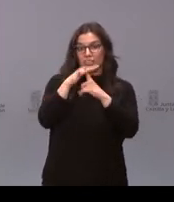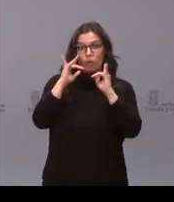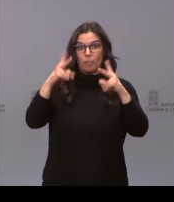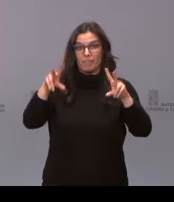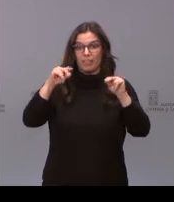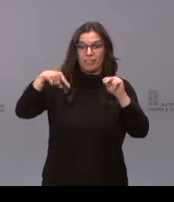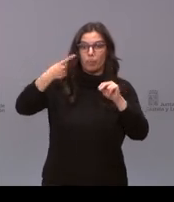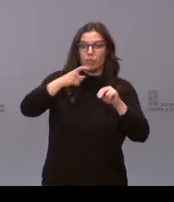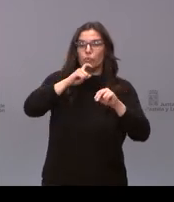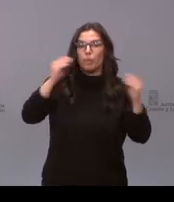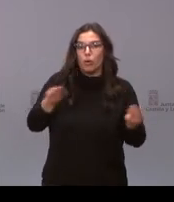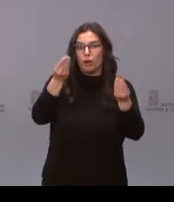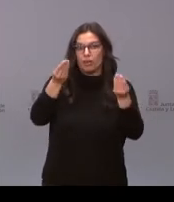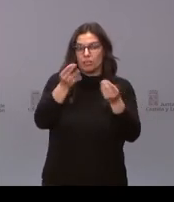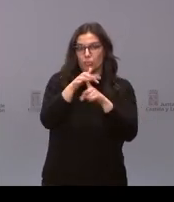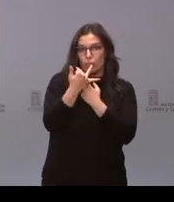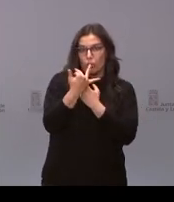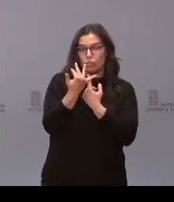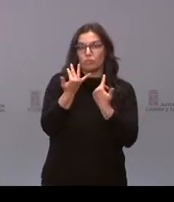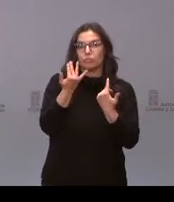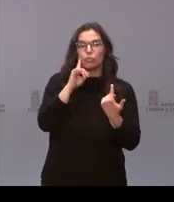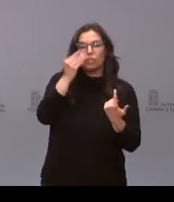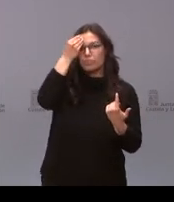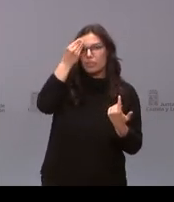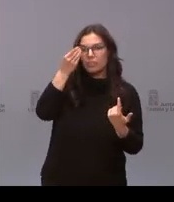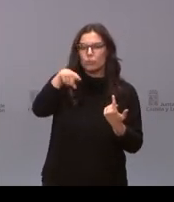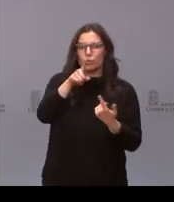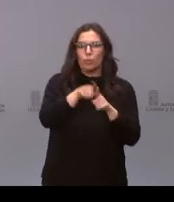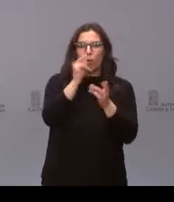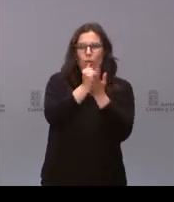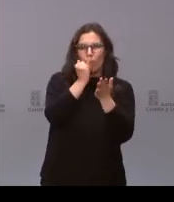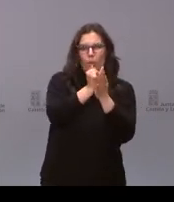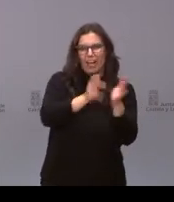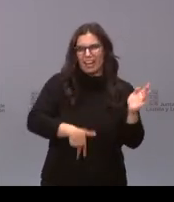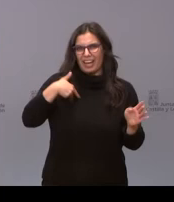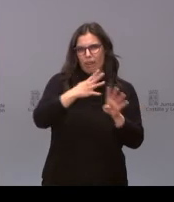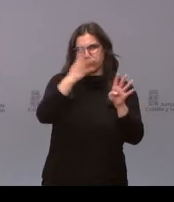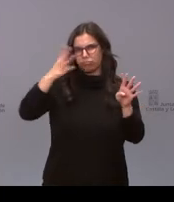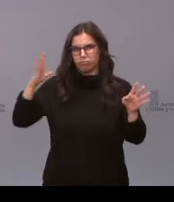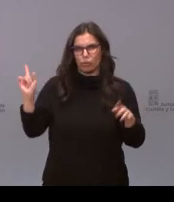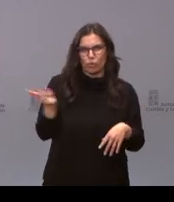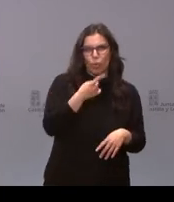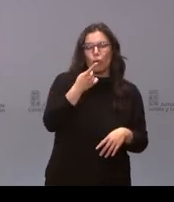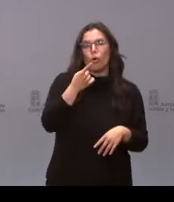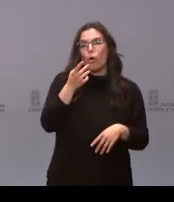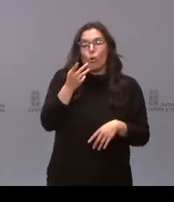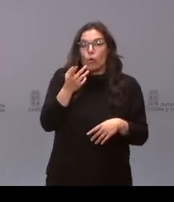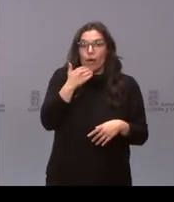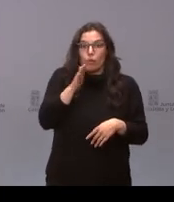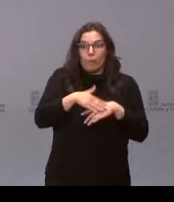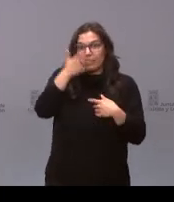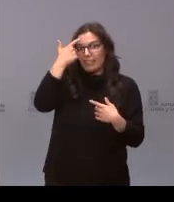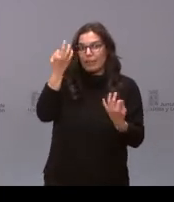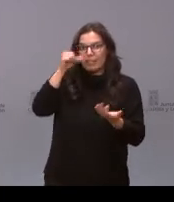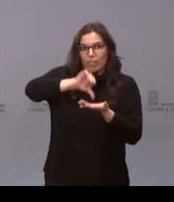mejorar esta situación no sé si se plantean algún cribado o alguna cosa para bueno no sé para ver lo que está pasando en la